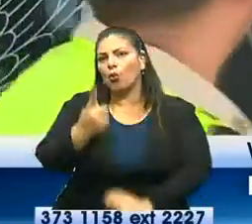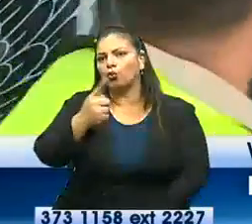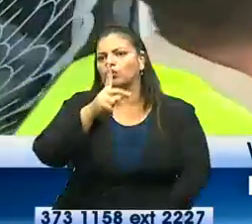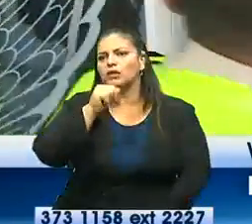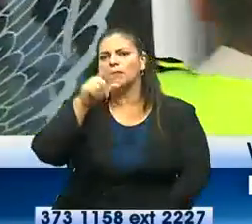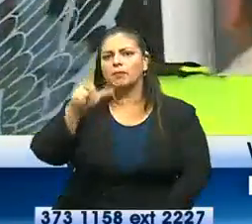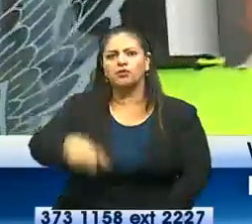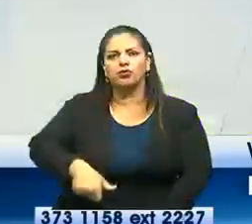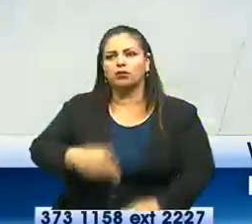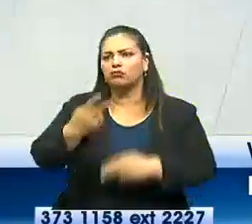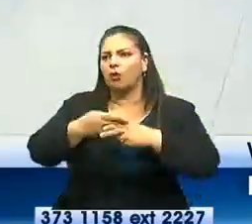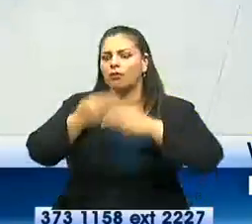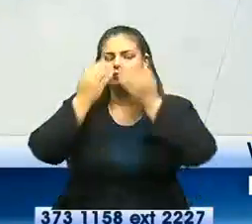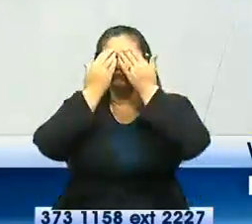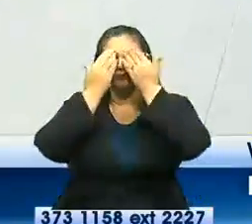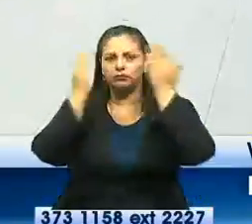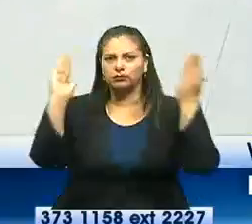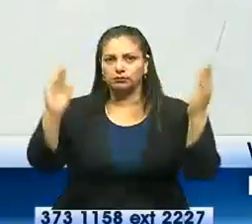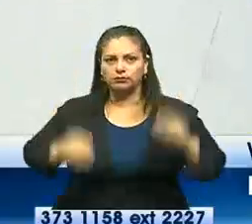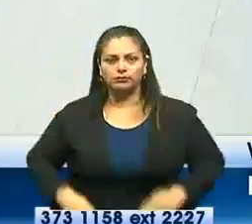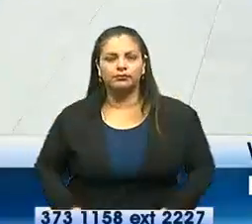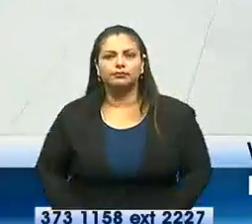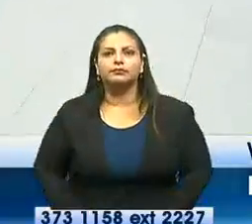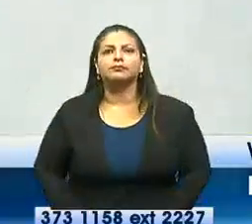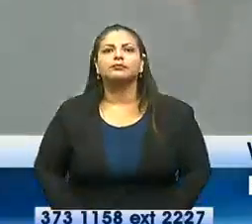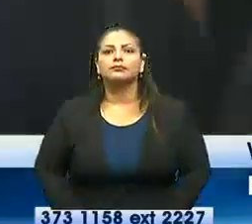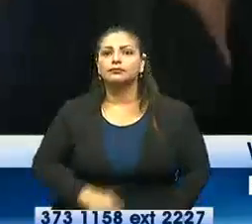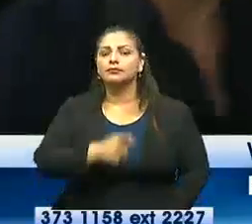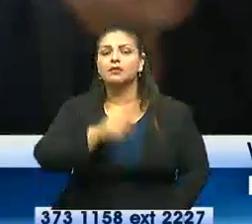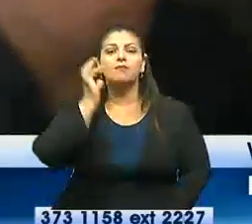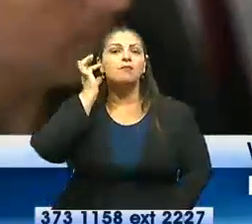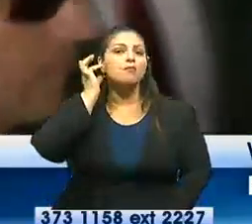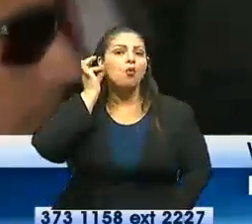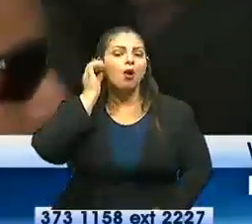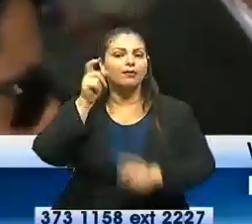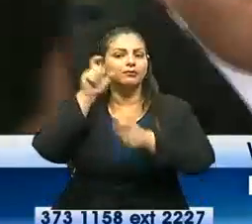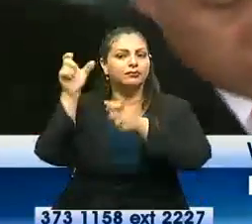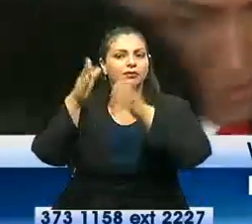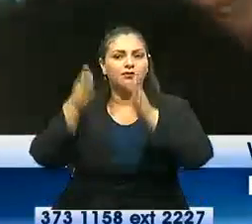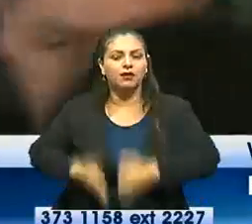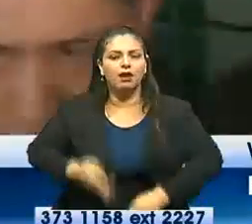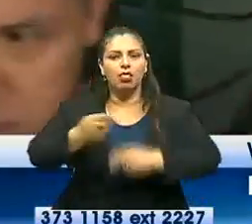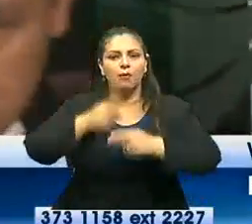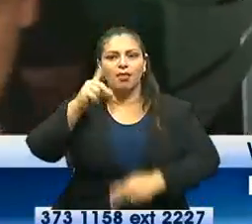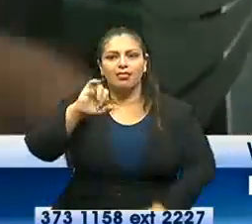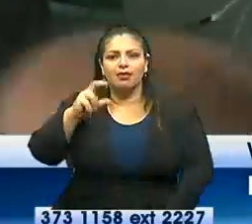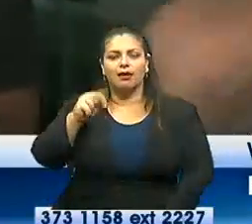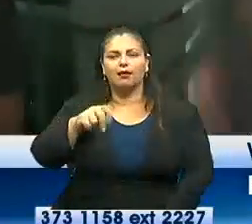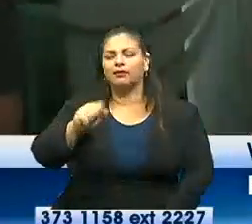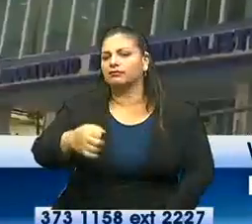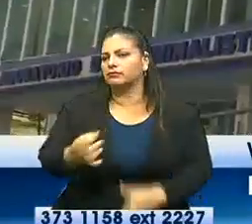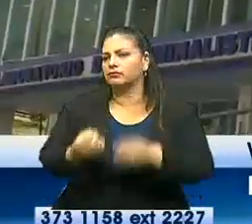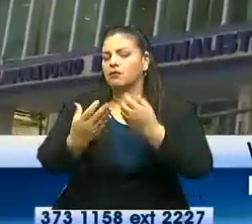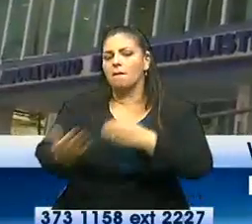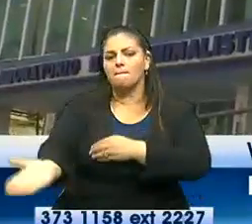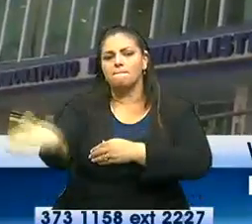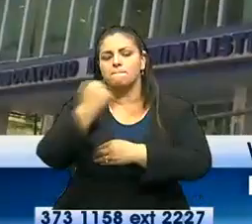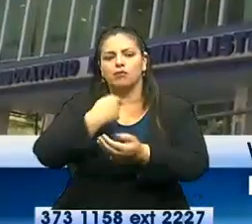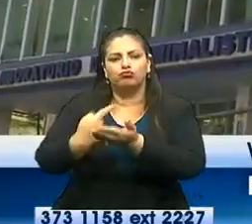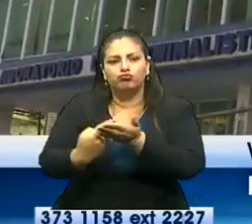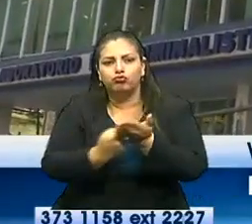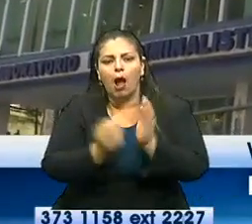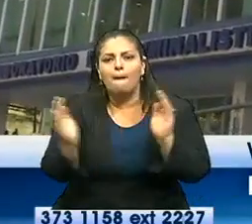fue convocada por la fiscal Diana Salazar. Allí los abogados de los procesados conocieron el contenido del material. El